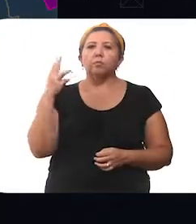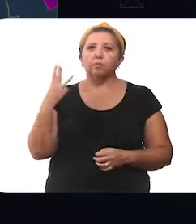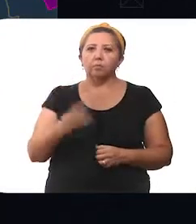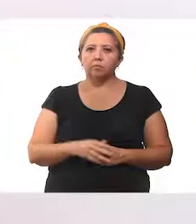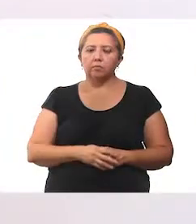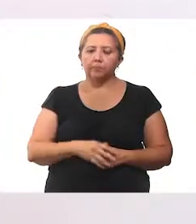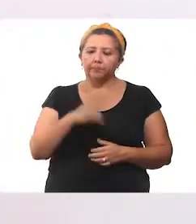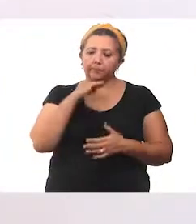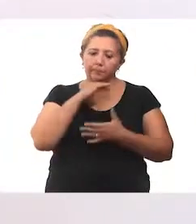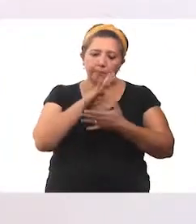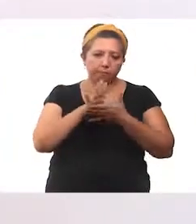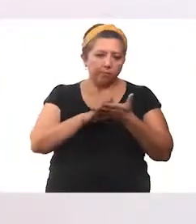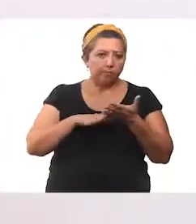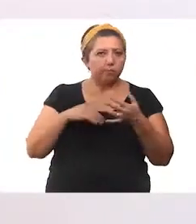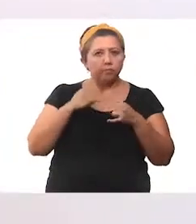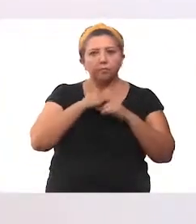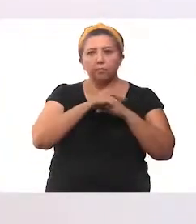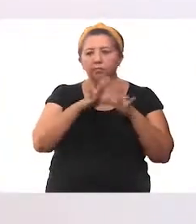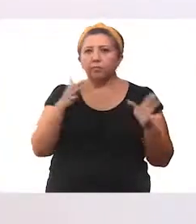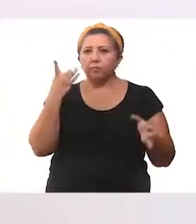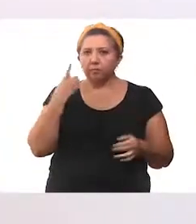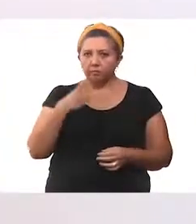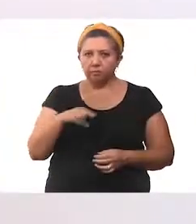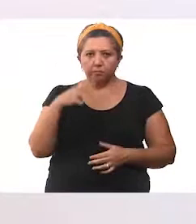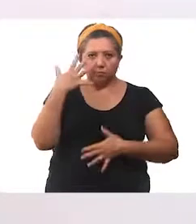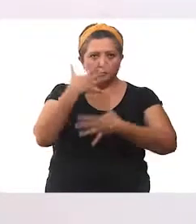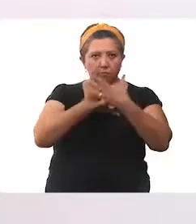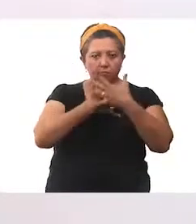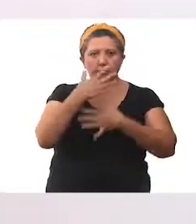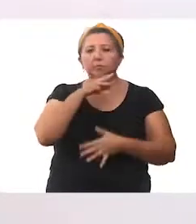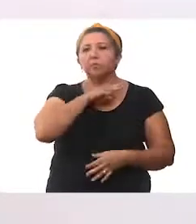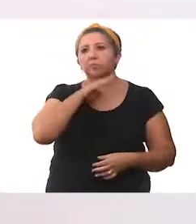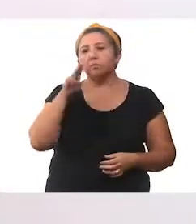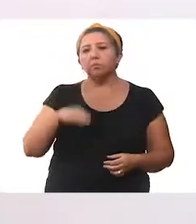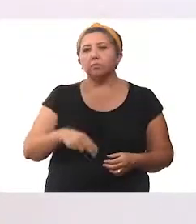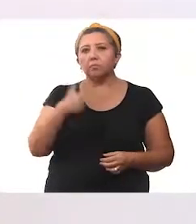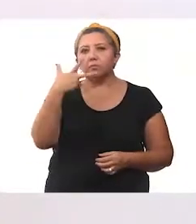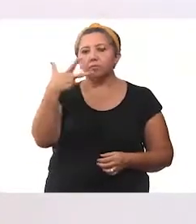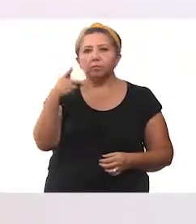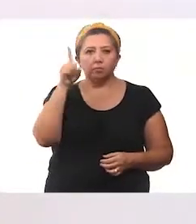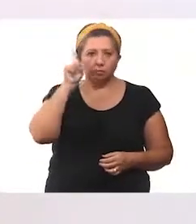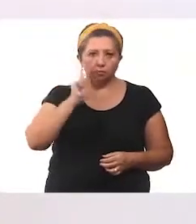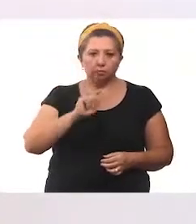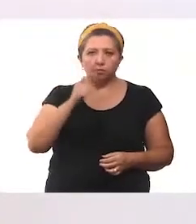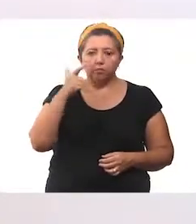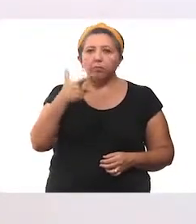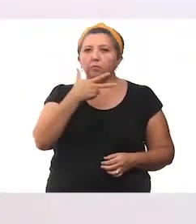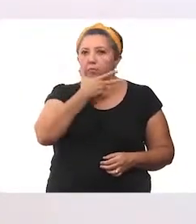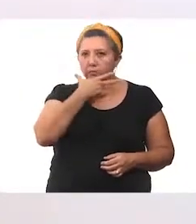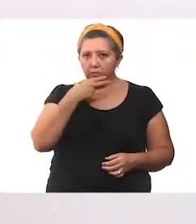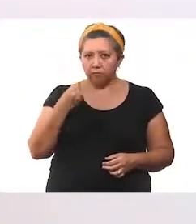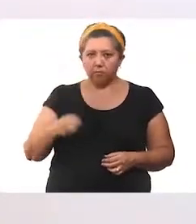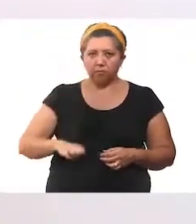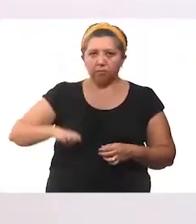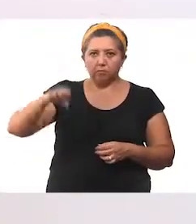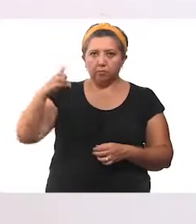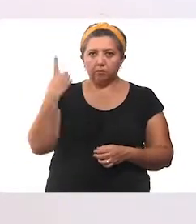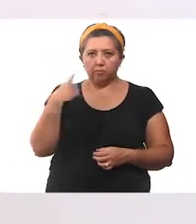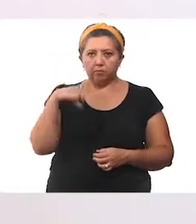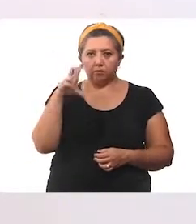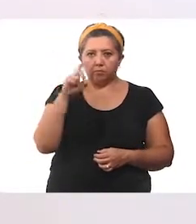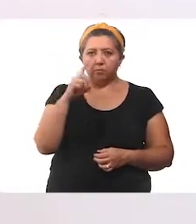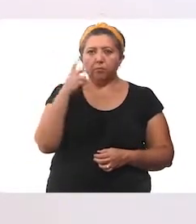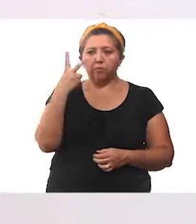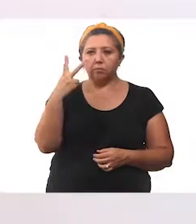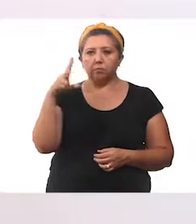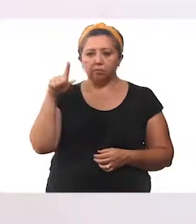6.843. Lamentablemente en este parte médico informamos de 15 fallecimientos, son 8 mujeres y 7 hombres, de un rango de